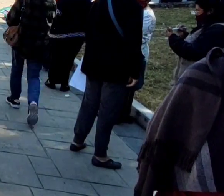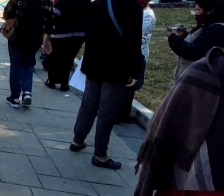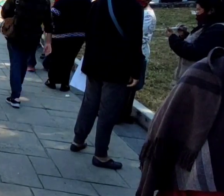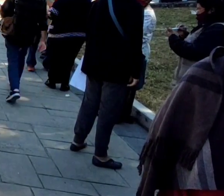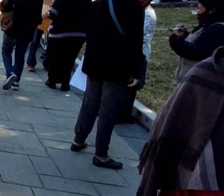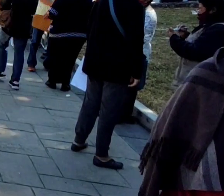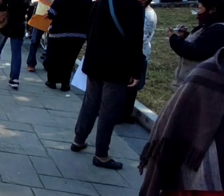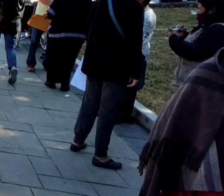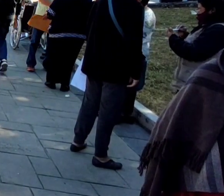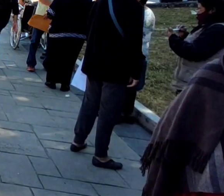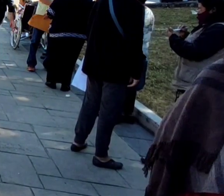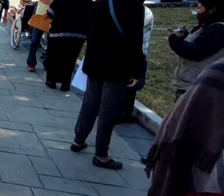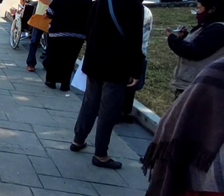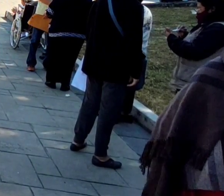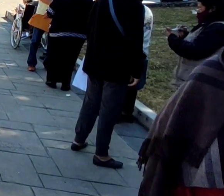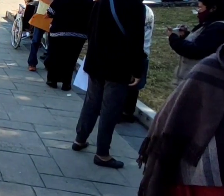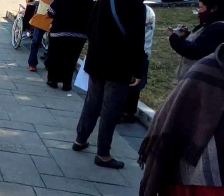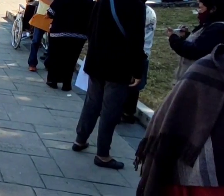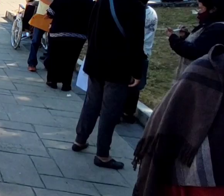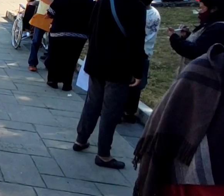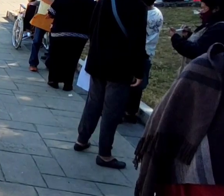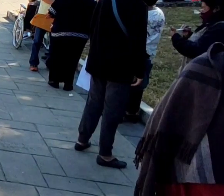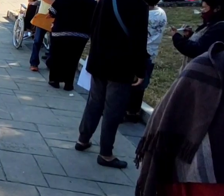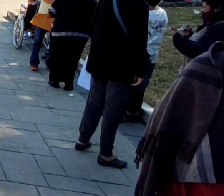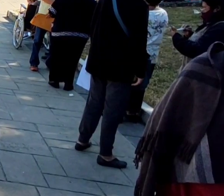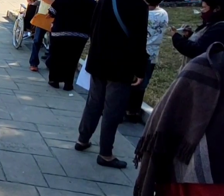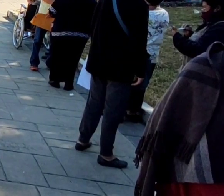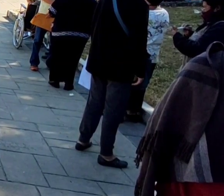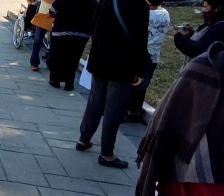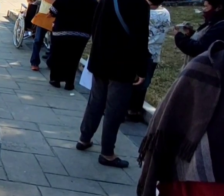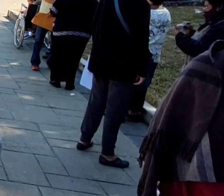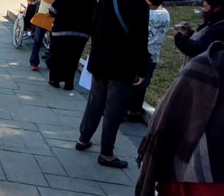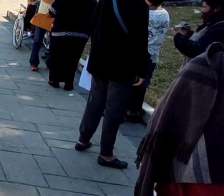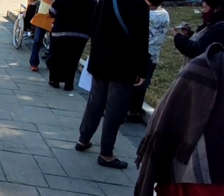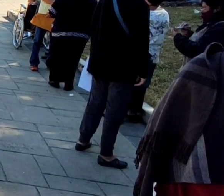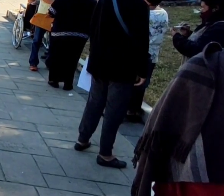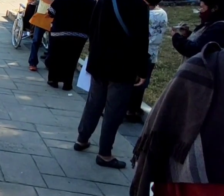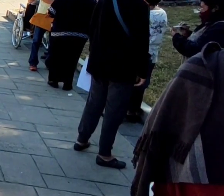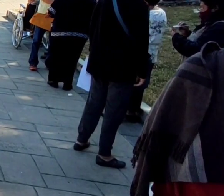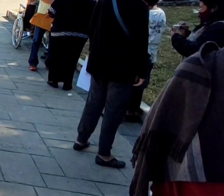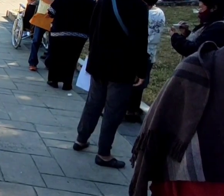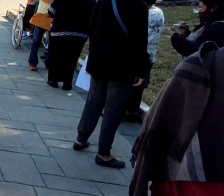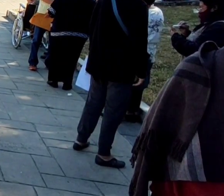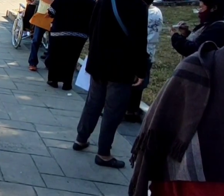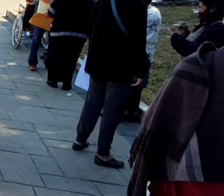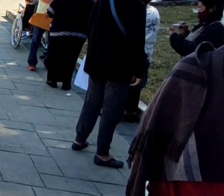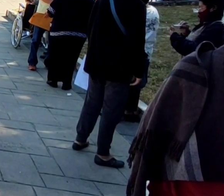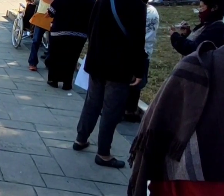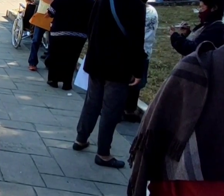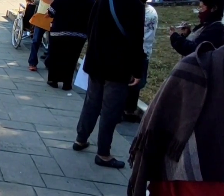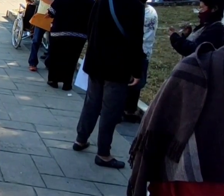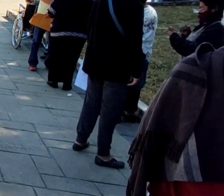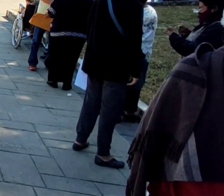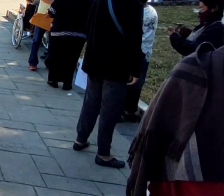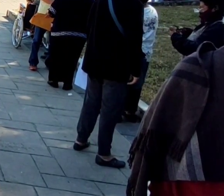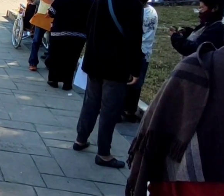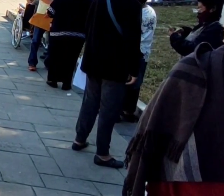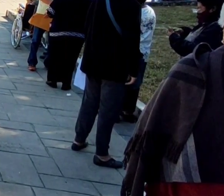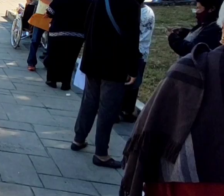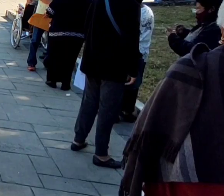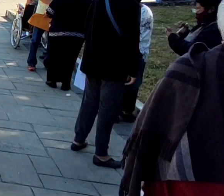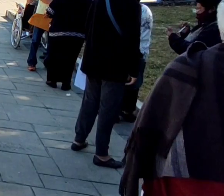Banco Azteca, cobra por Banorte, cobra por Bancoppel, cobra por HSBC, cobra